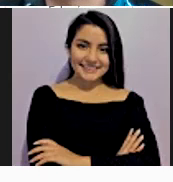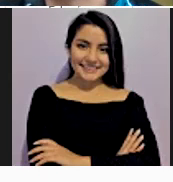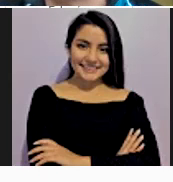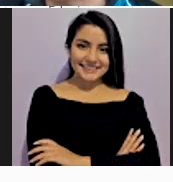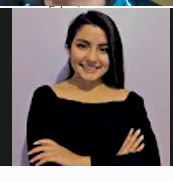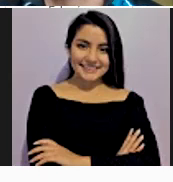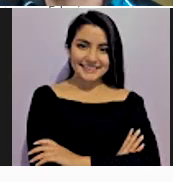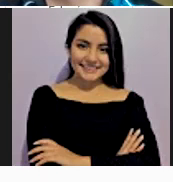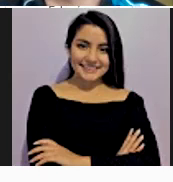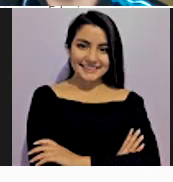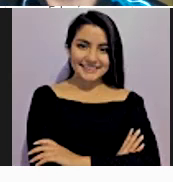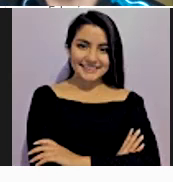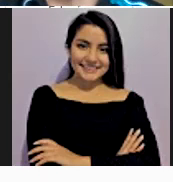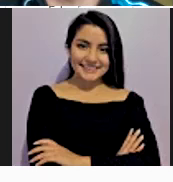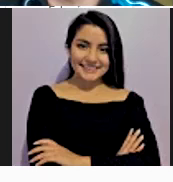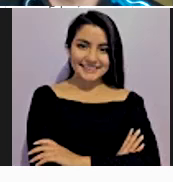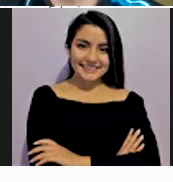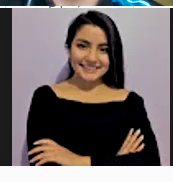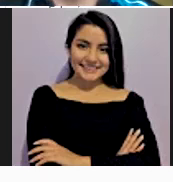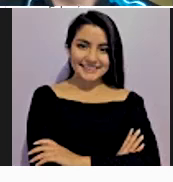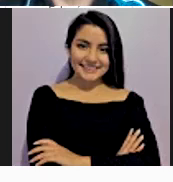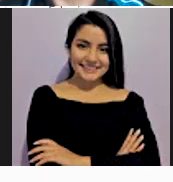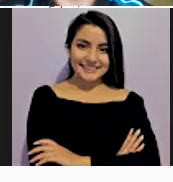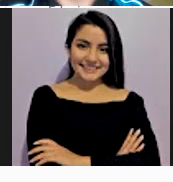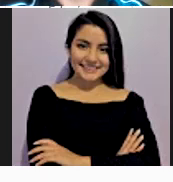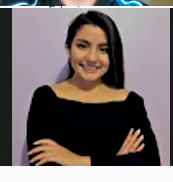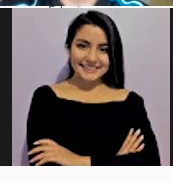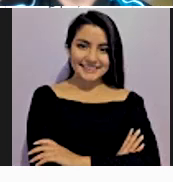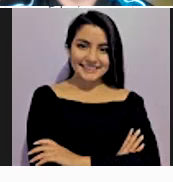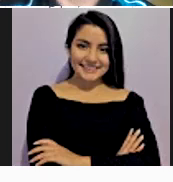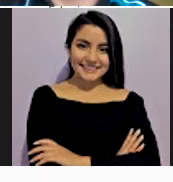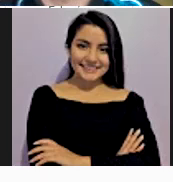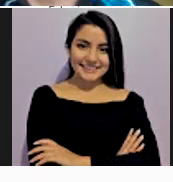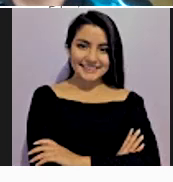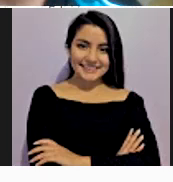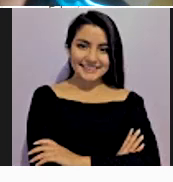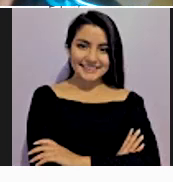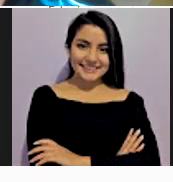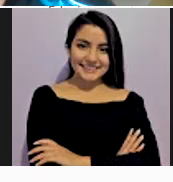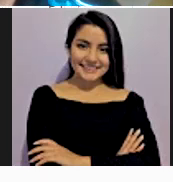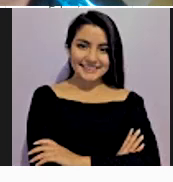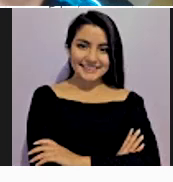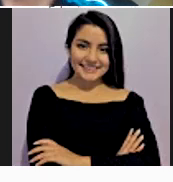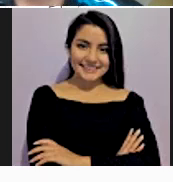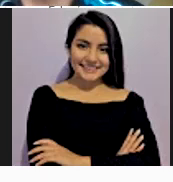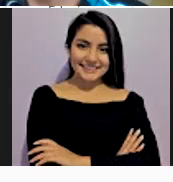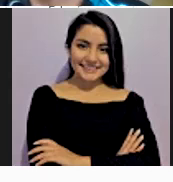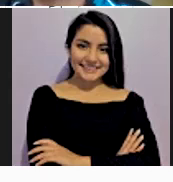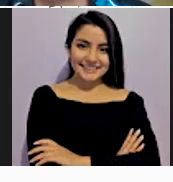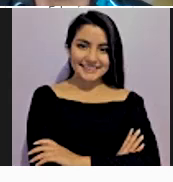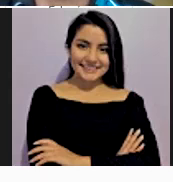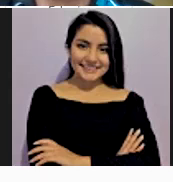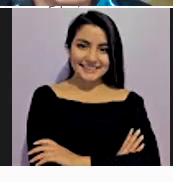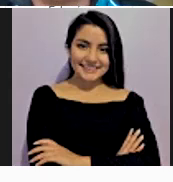qué parámetros se utiliza, hasta qué área máxima. ¿Por qué no se utiliza para áreas muy grandes? Por eso le pregunté, ¿por qué utilizaría